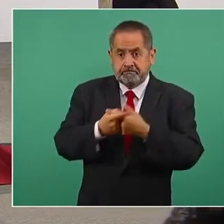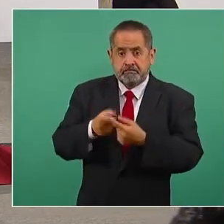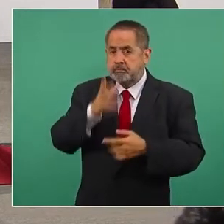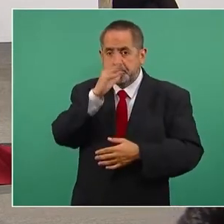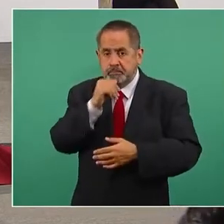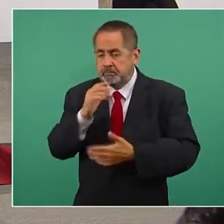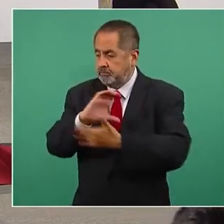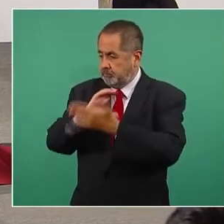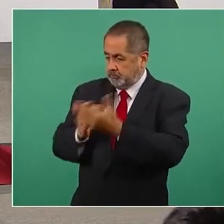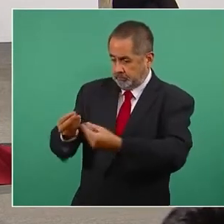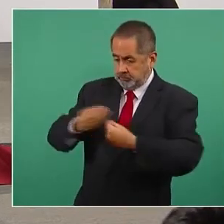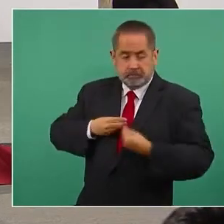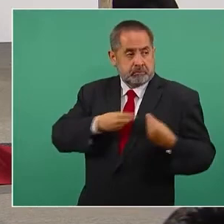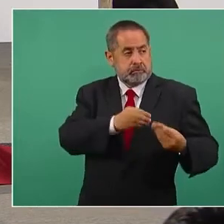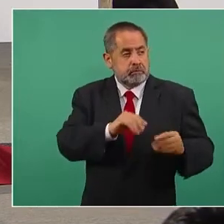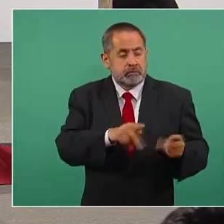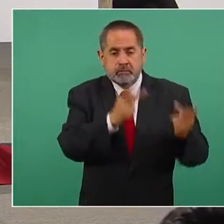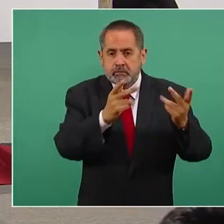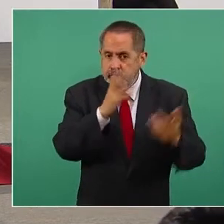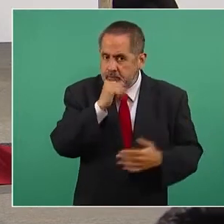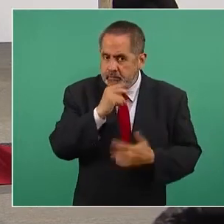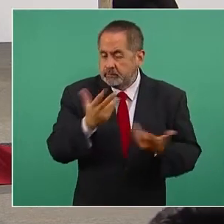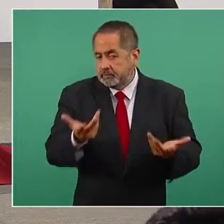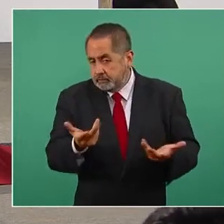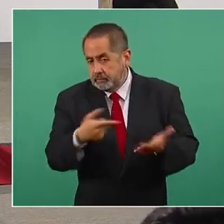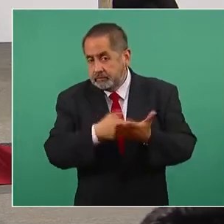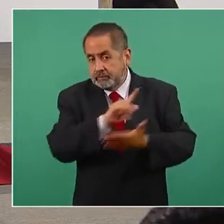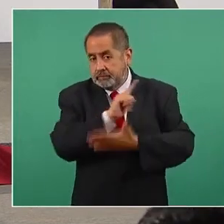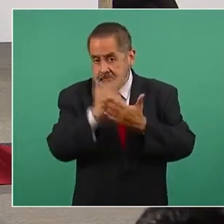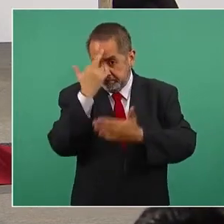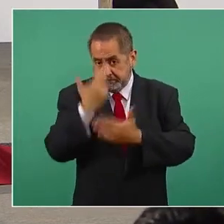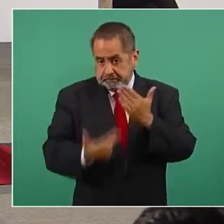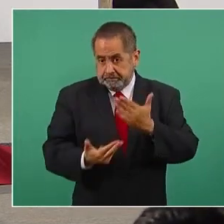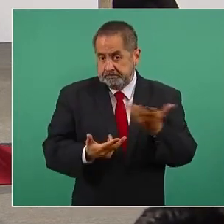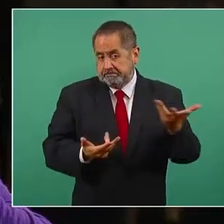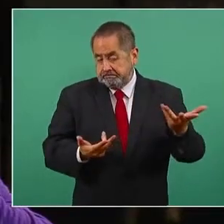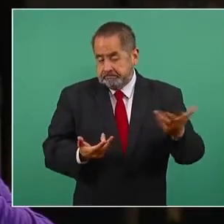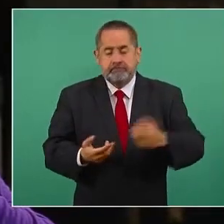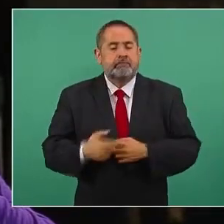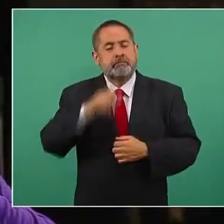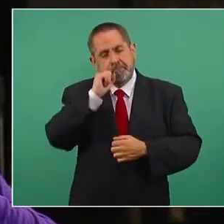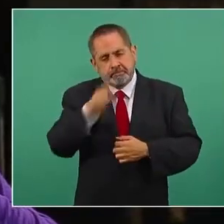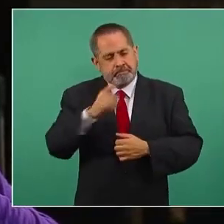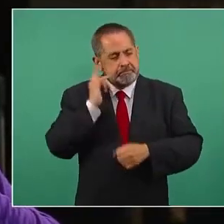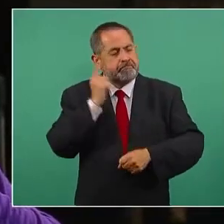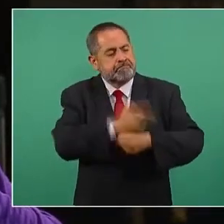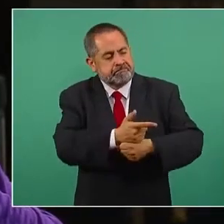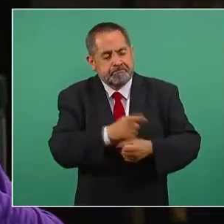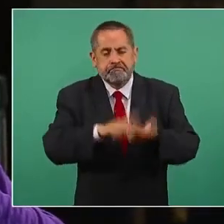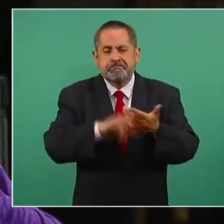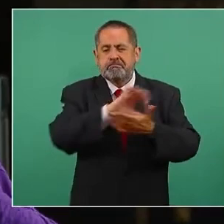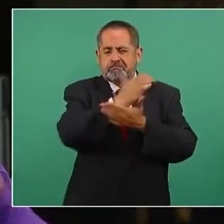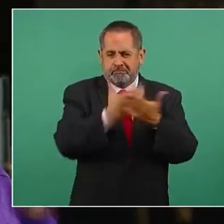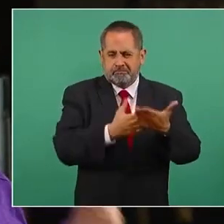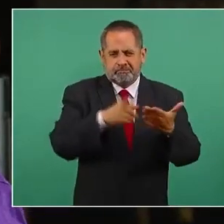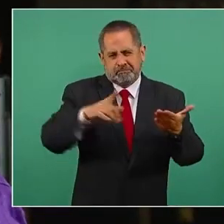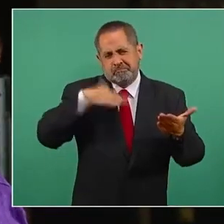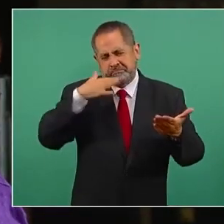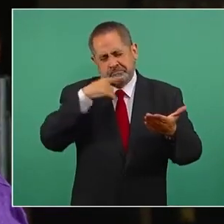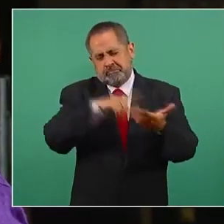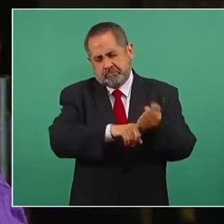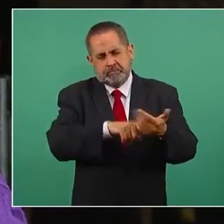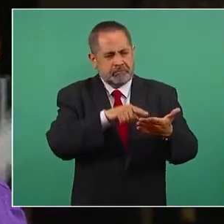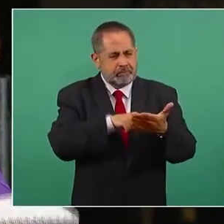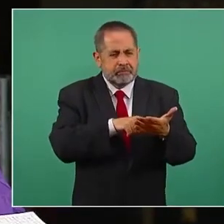contratos. También hemos documentado que toda esta corrupción, estos contratos que además